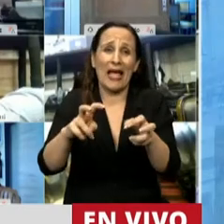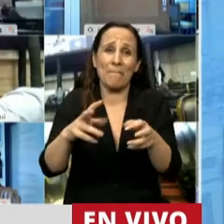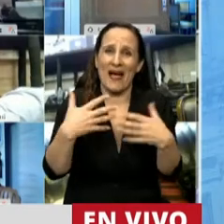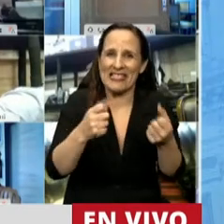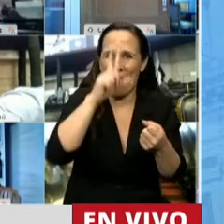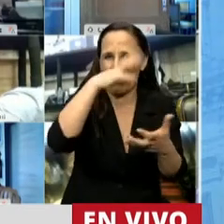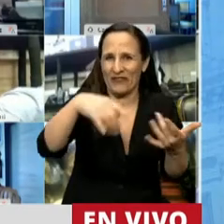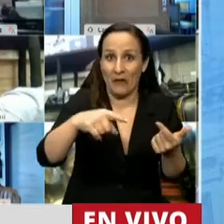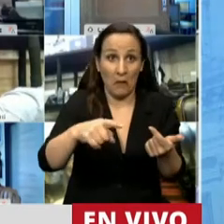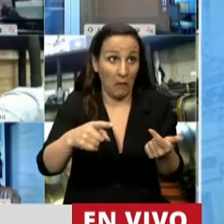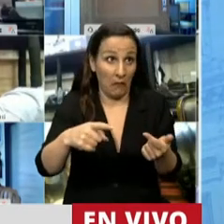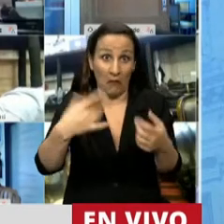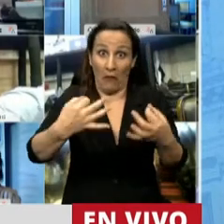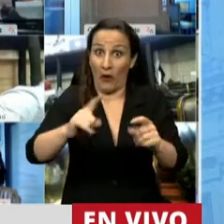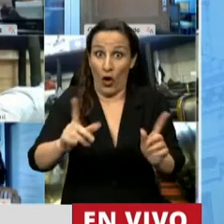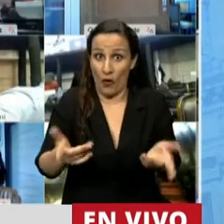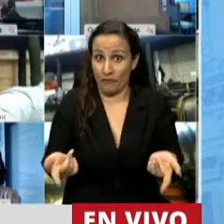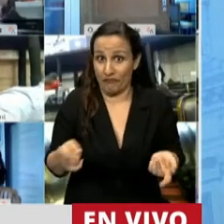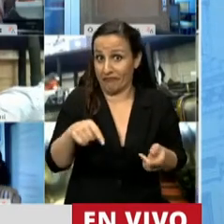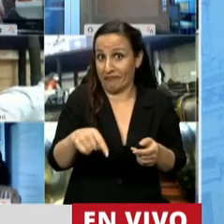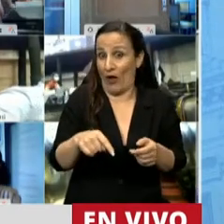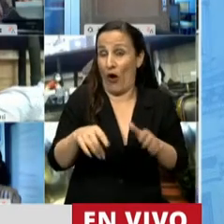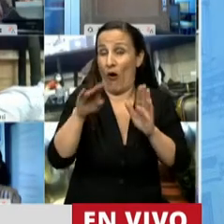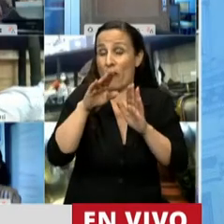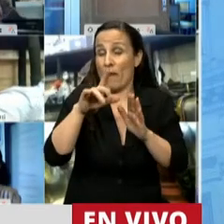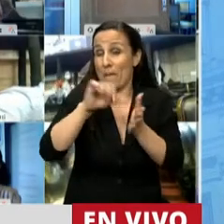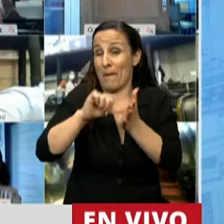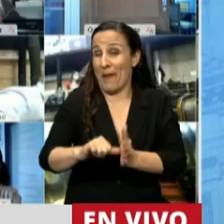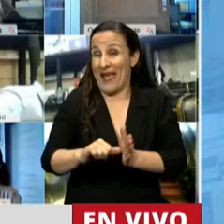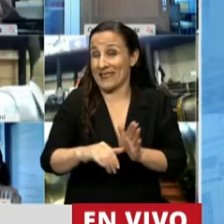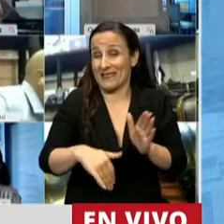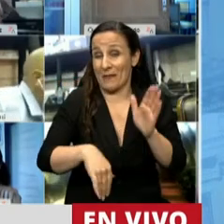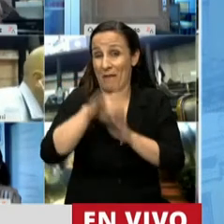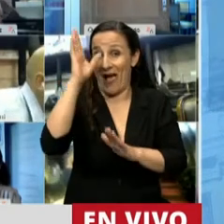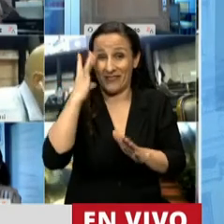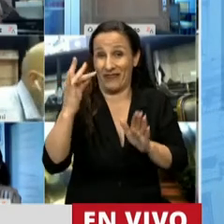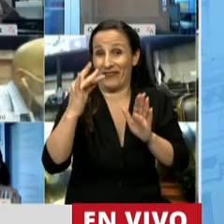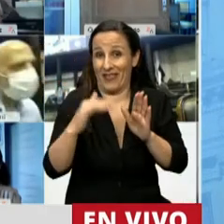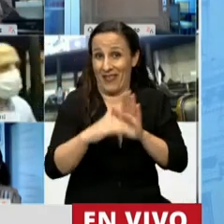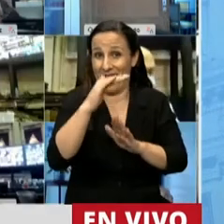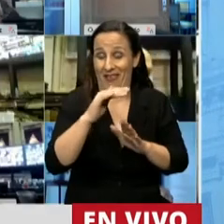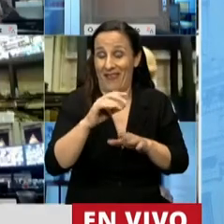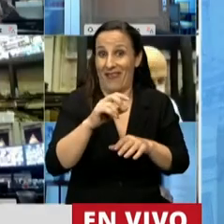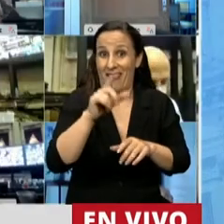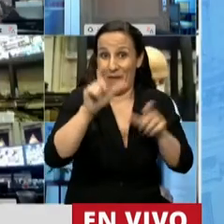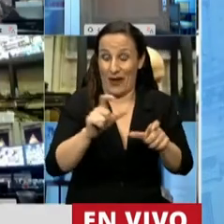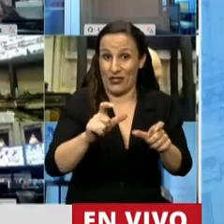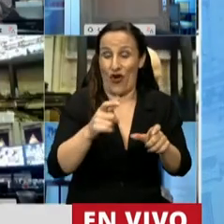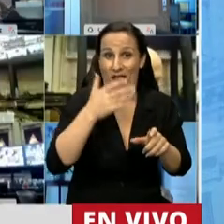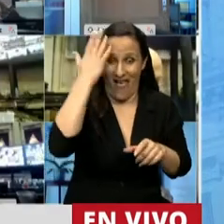han dado resultado. Hoy somos uno de los países con mayor cantidad de casos y de muertes por millón de